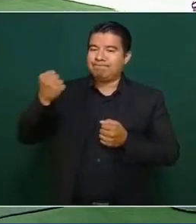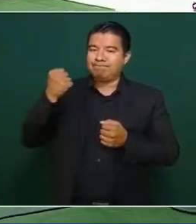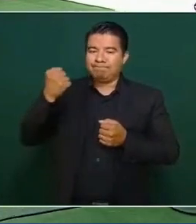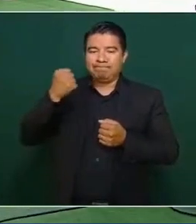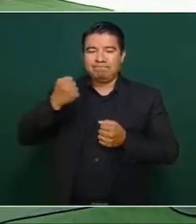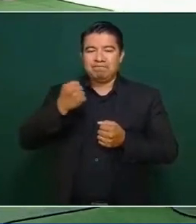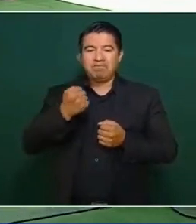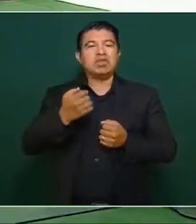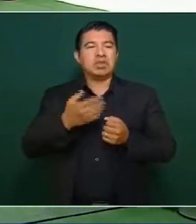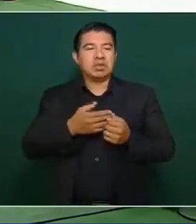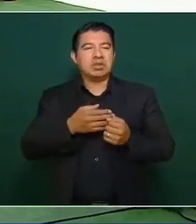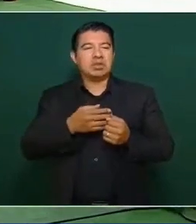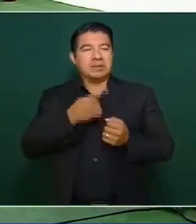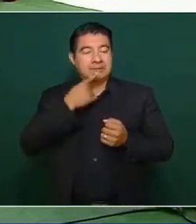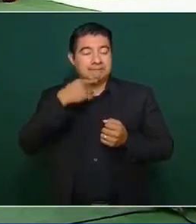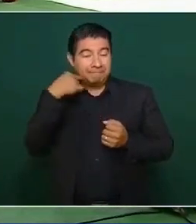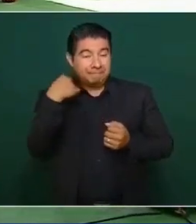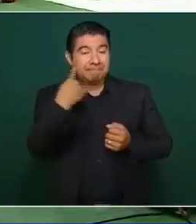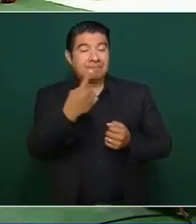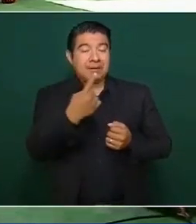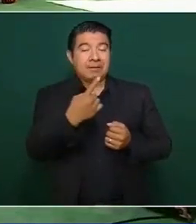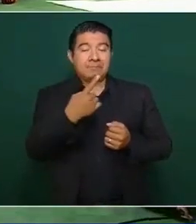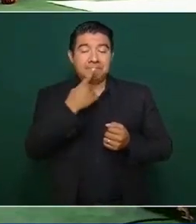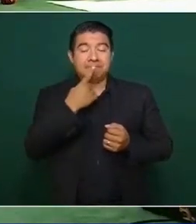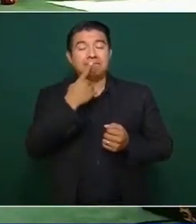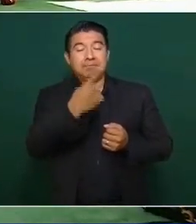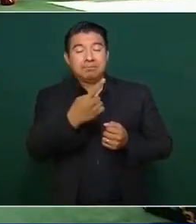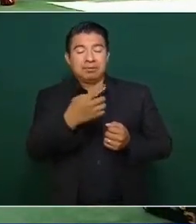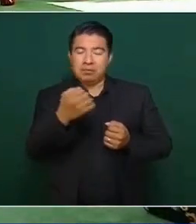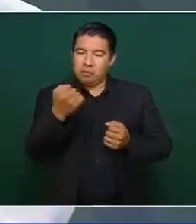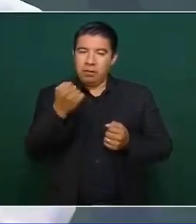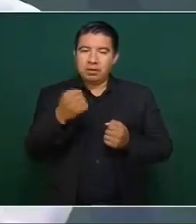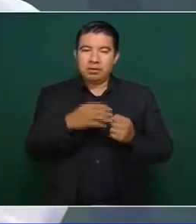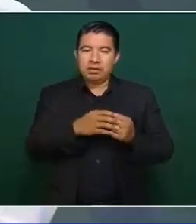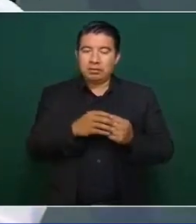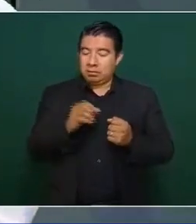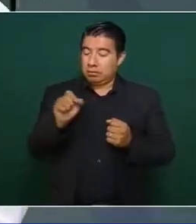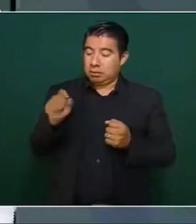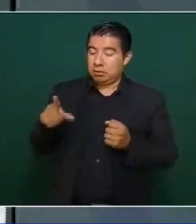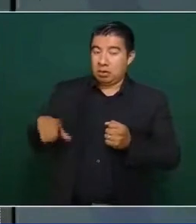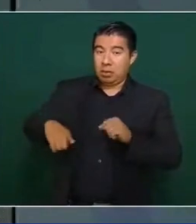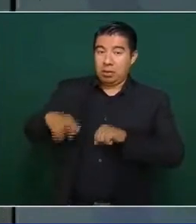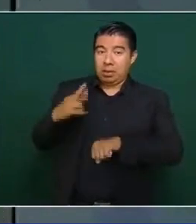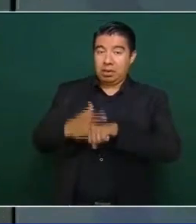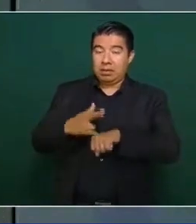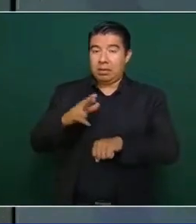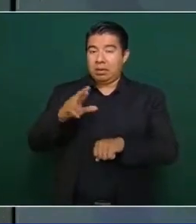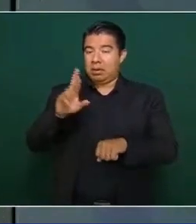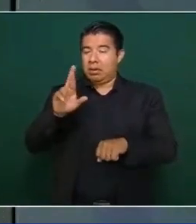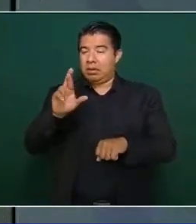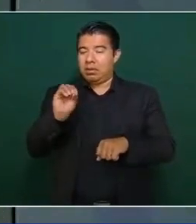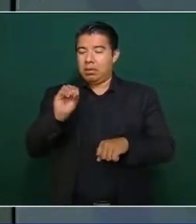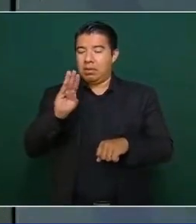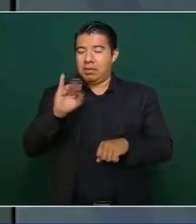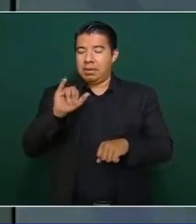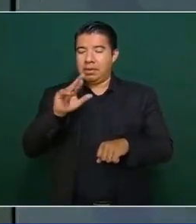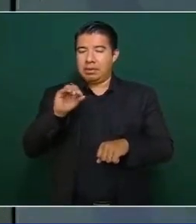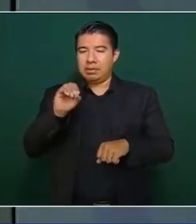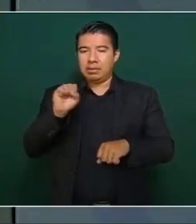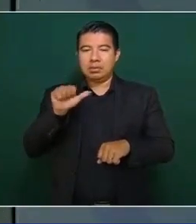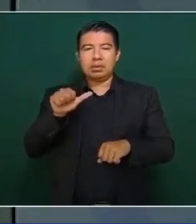y el gobernador Rovirosa también planteó